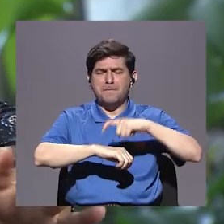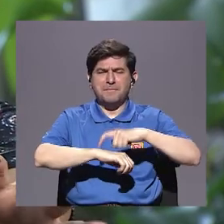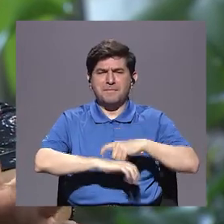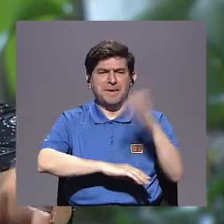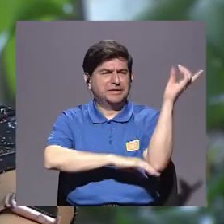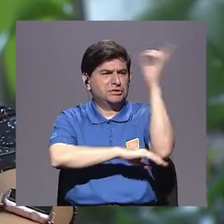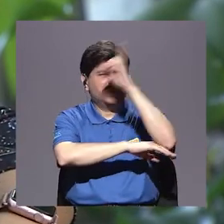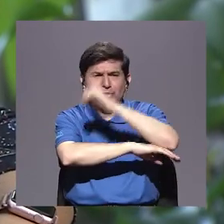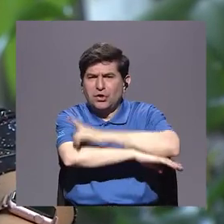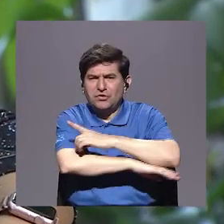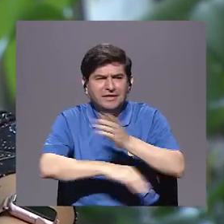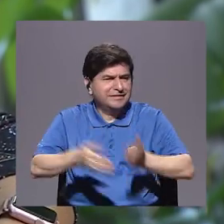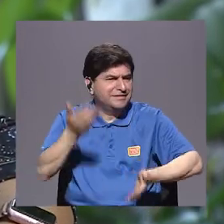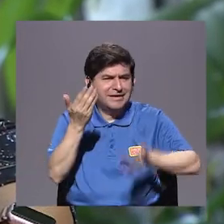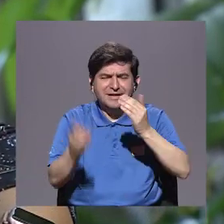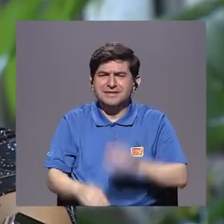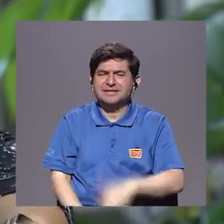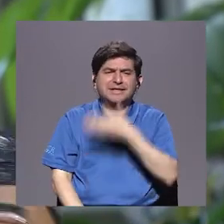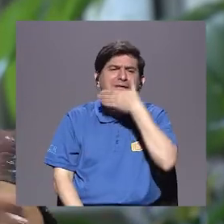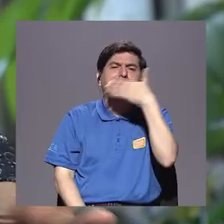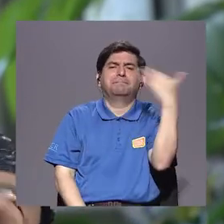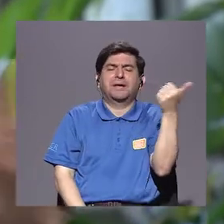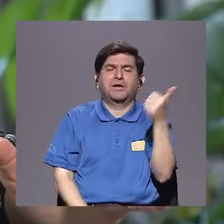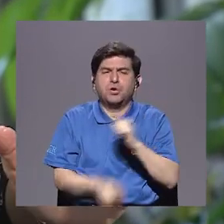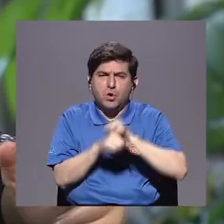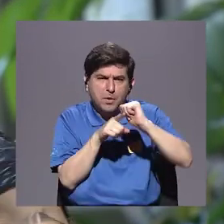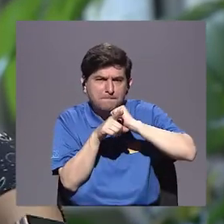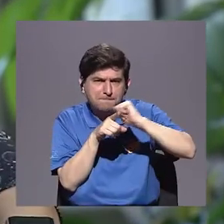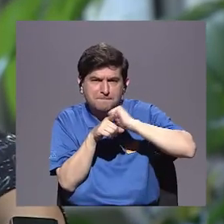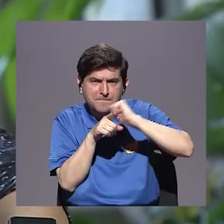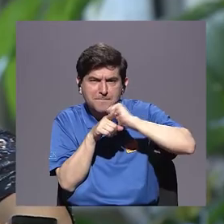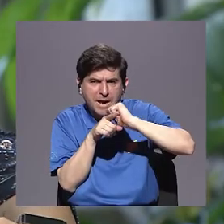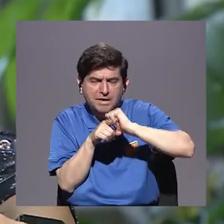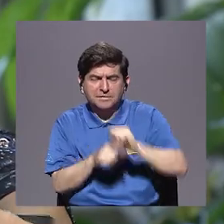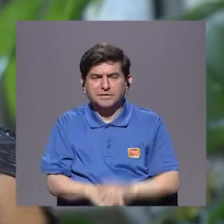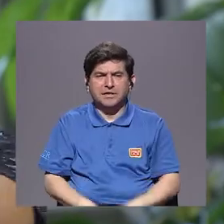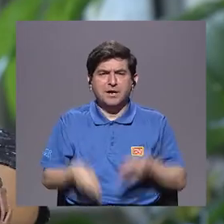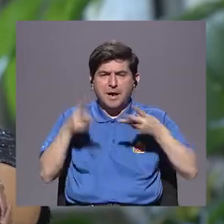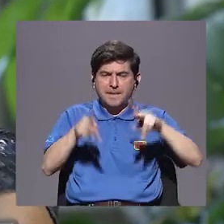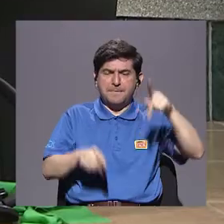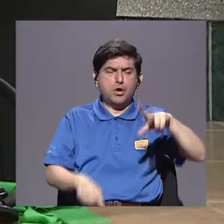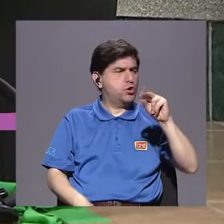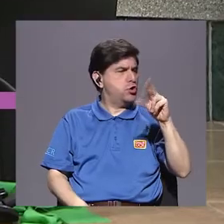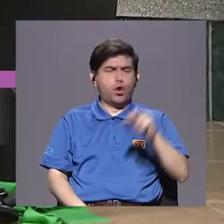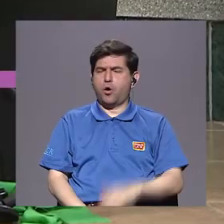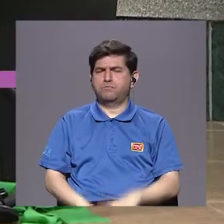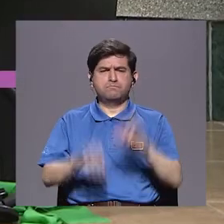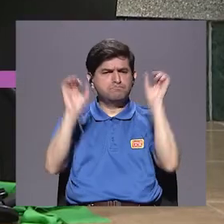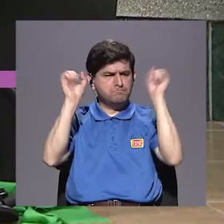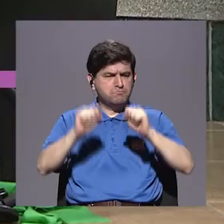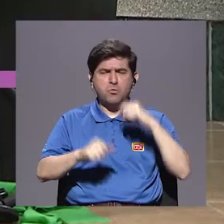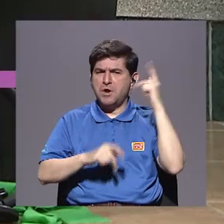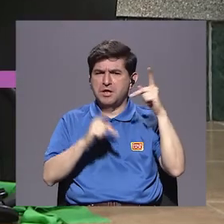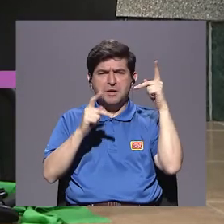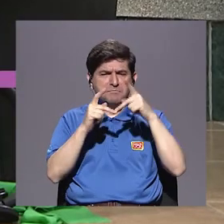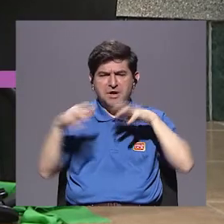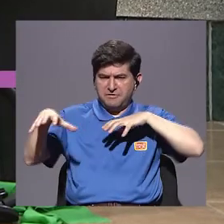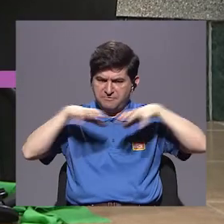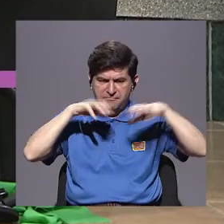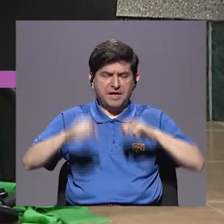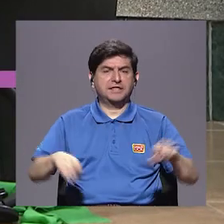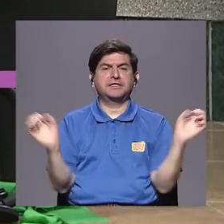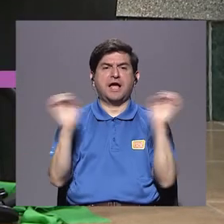día como más idónea para practicar el Pilates? No, el Pilates puede ser un